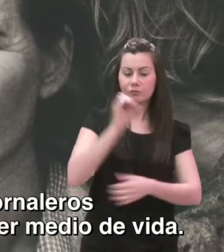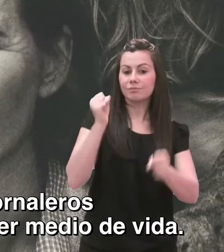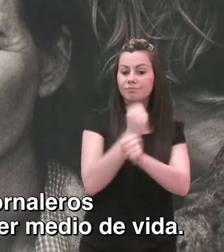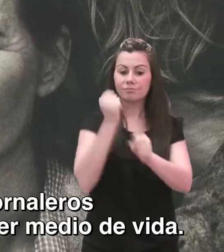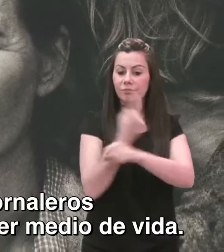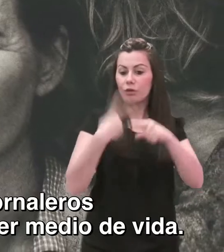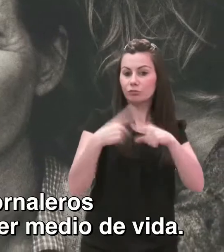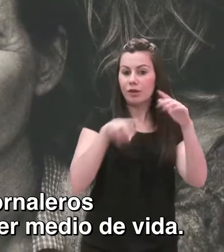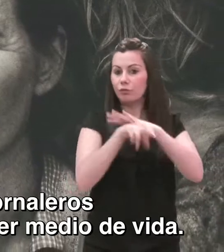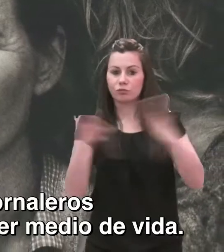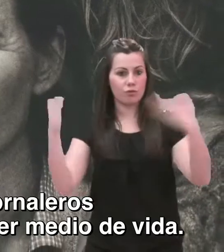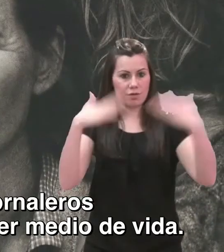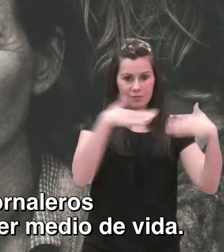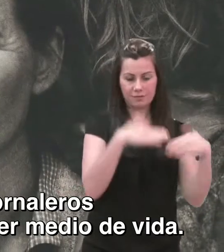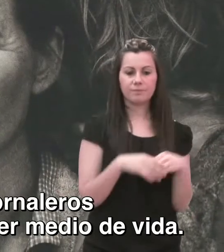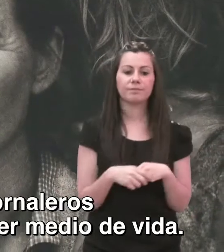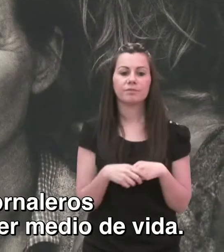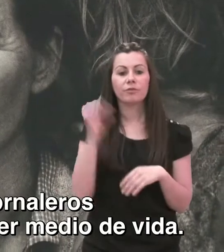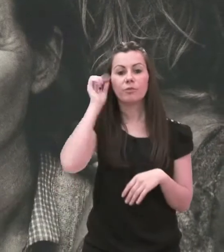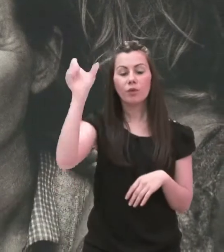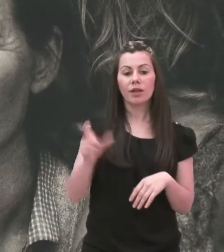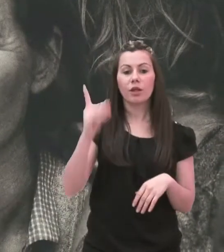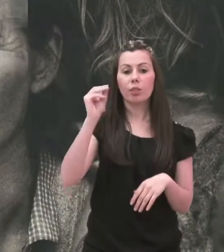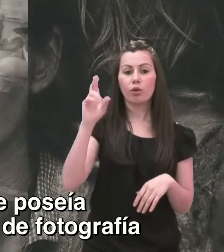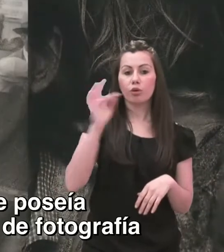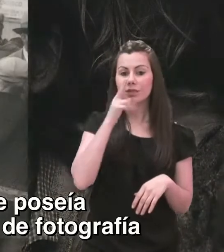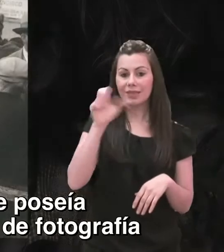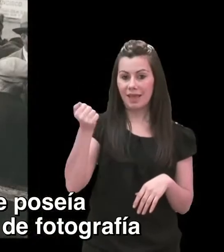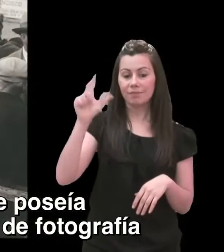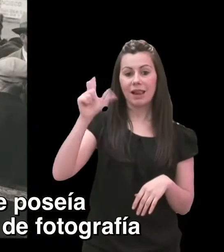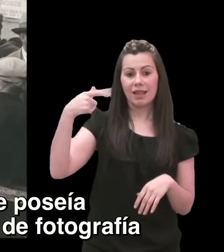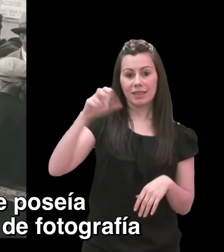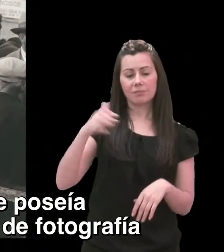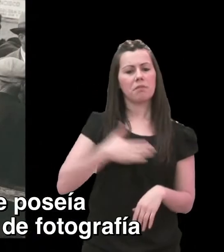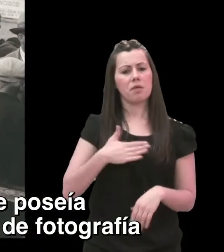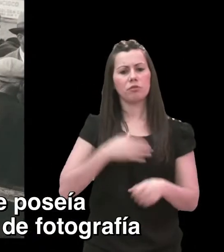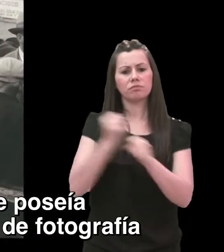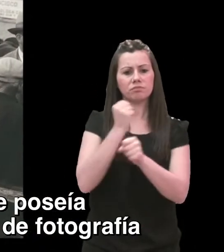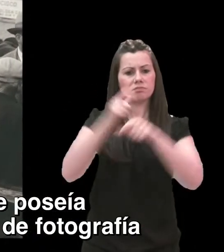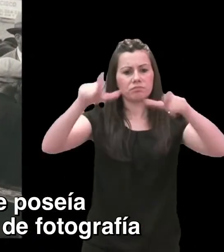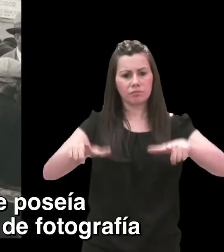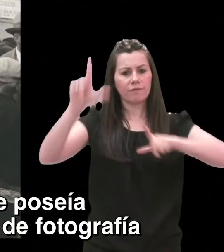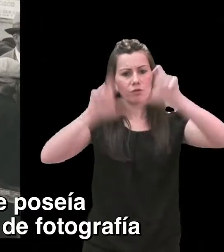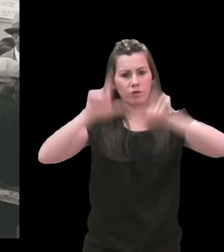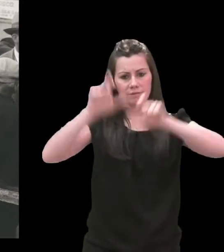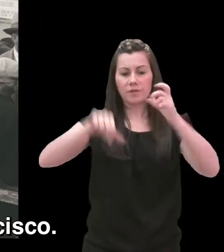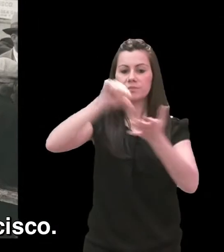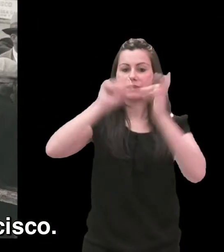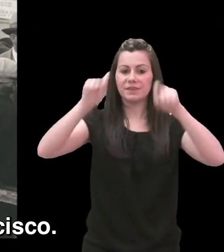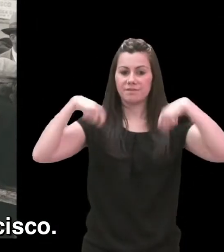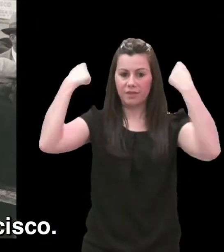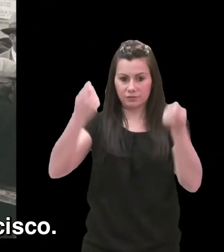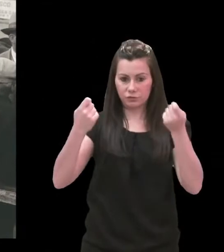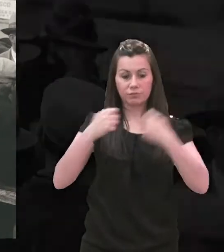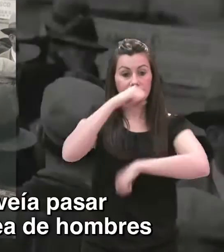y jornaleros desprovistos de cualquier medio de vida. Dorothea Lange poseía un pequeño estudio de fotografía en San